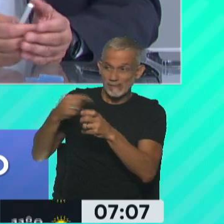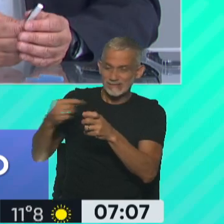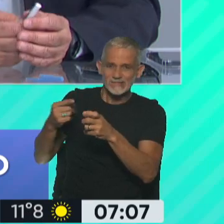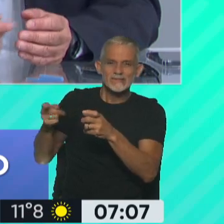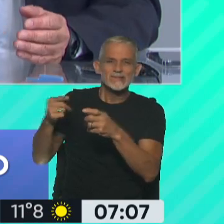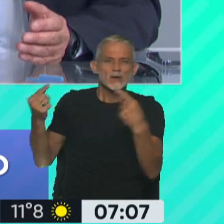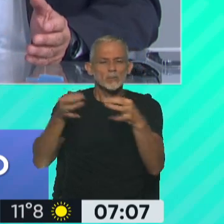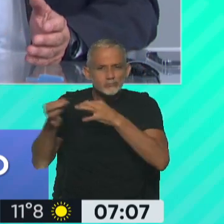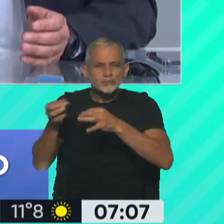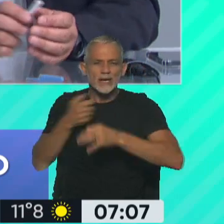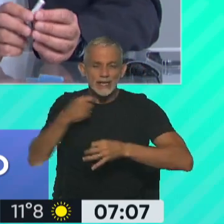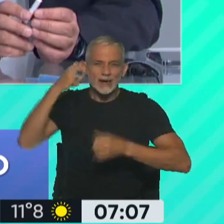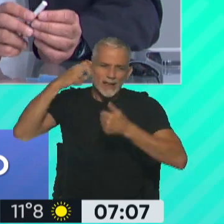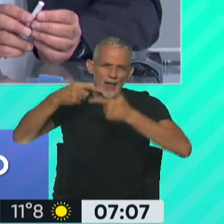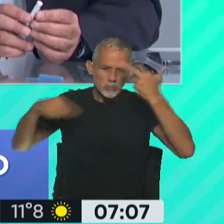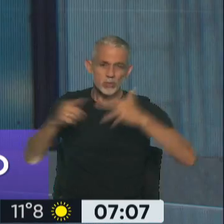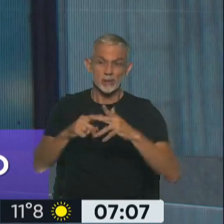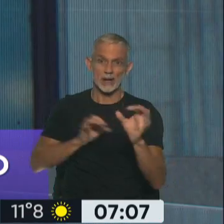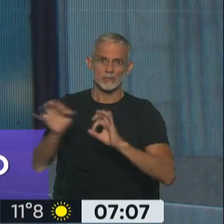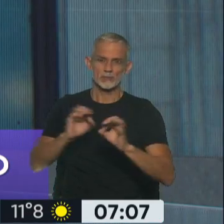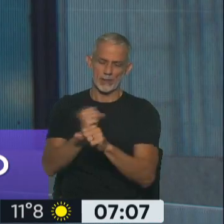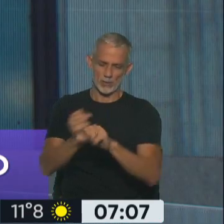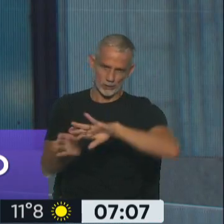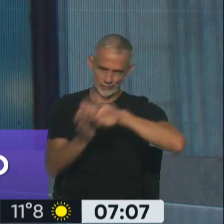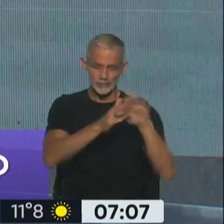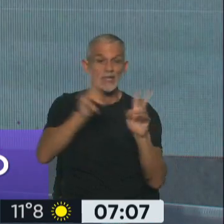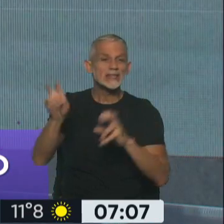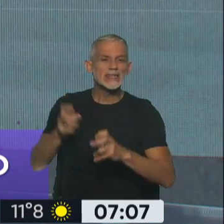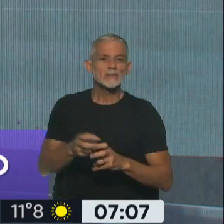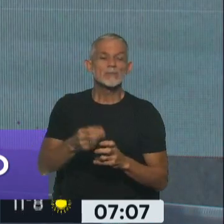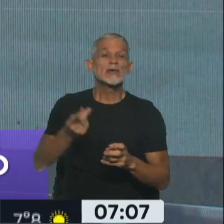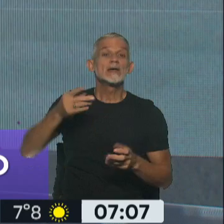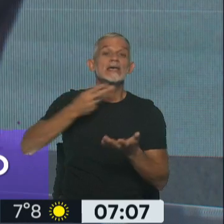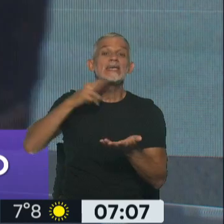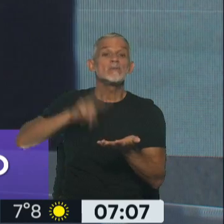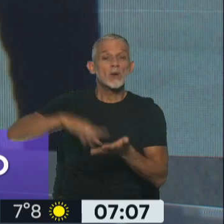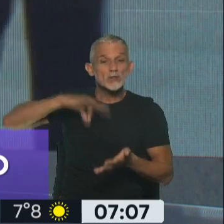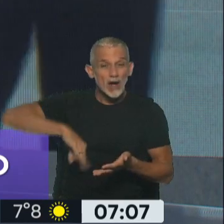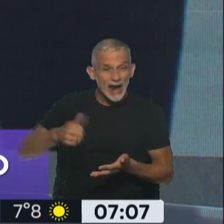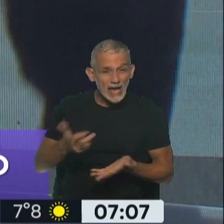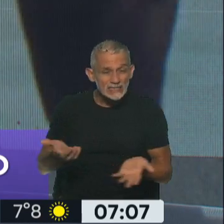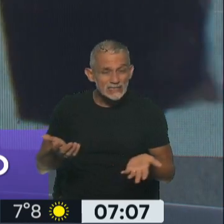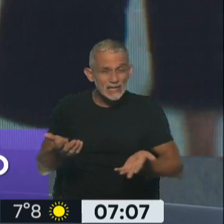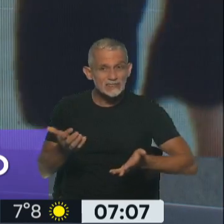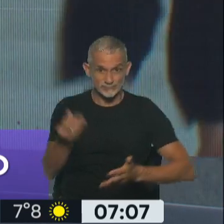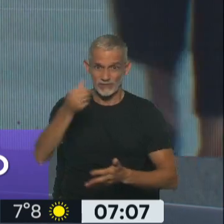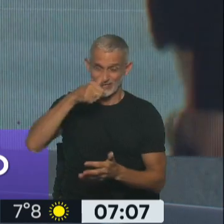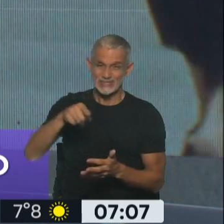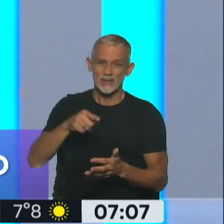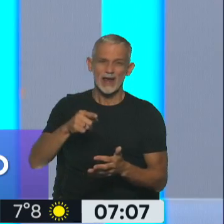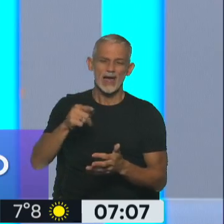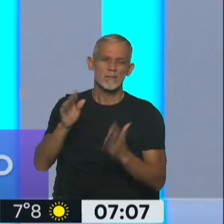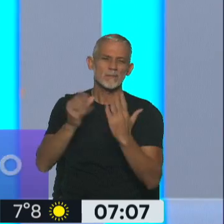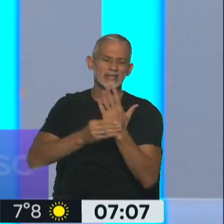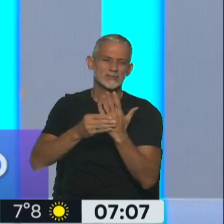denominados dialoguistas y poder avanzar con proyectos de ley. Fernando, otro tema central, tema ganancias. También Franco se refirió durante el fin de semana a estas cuestiones. Bueno,